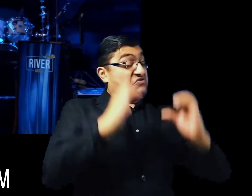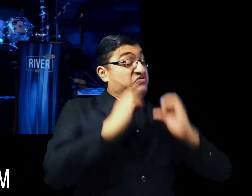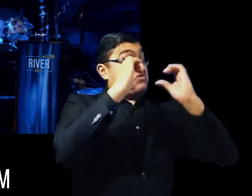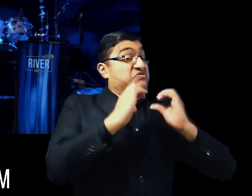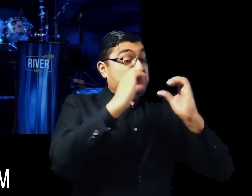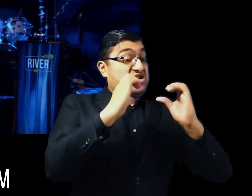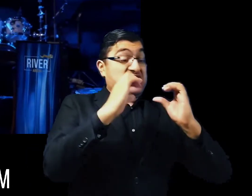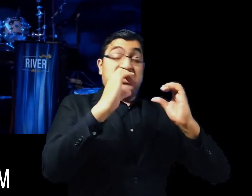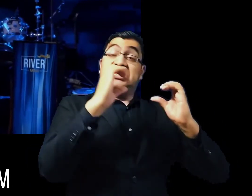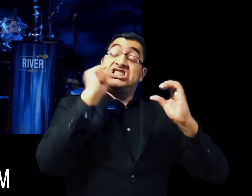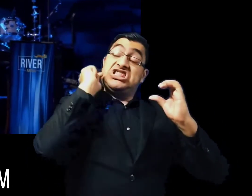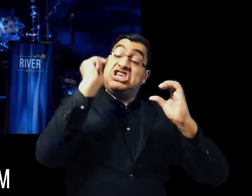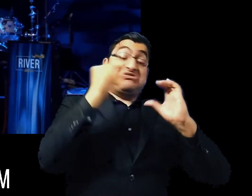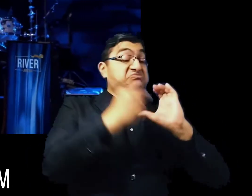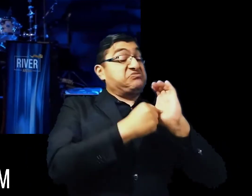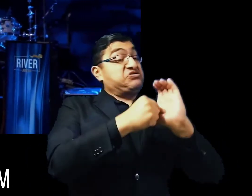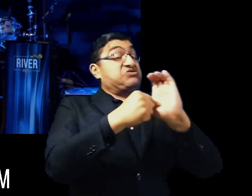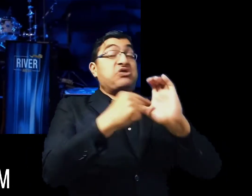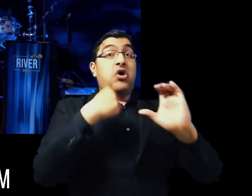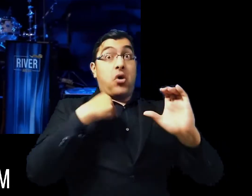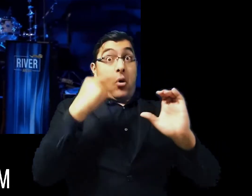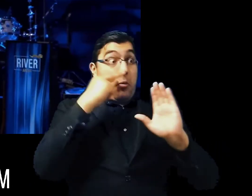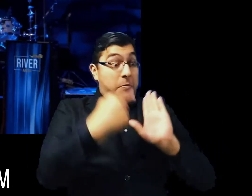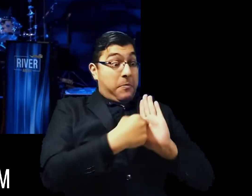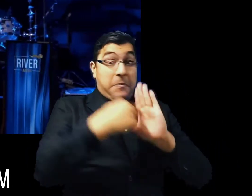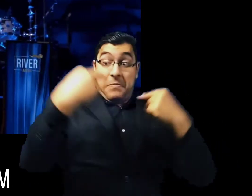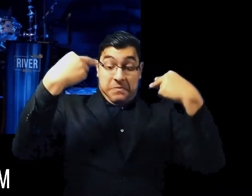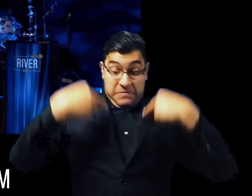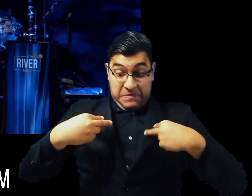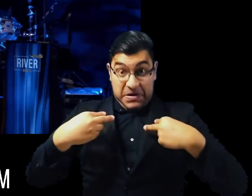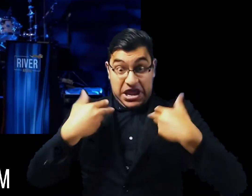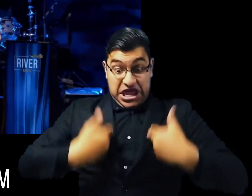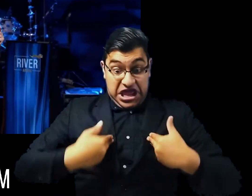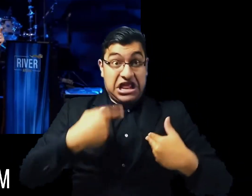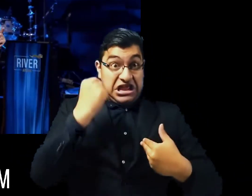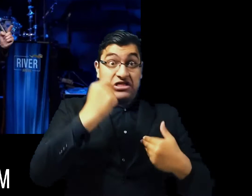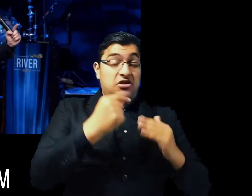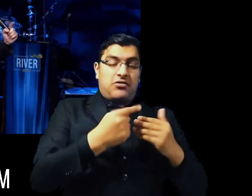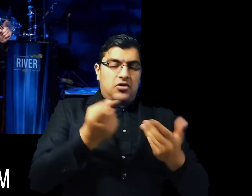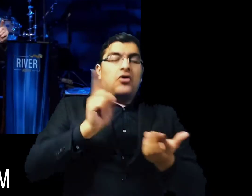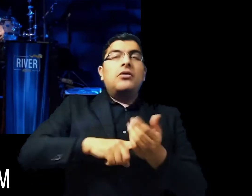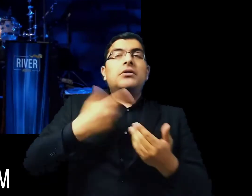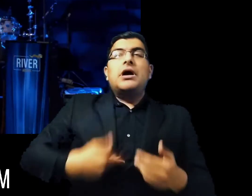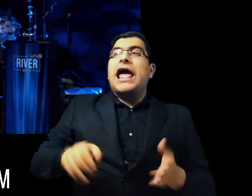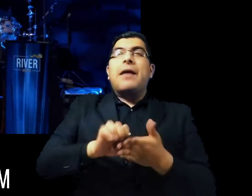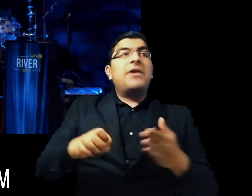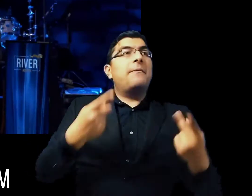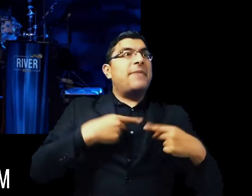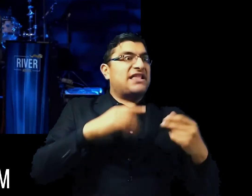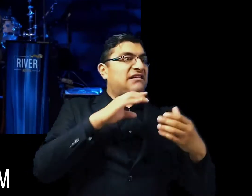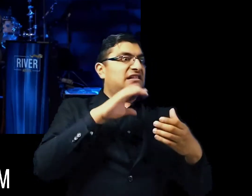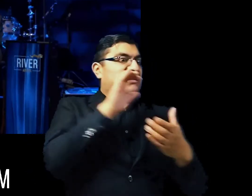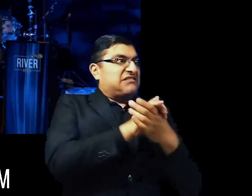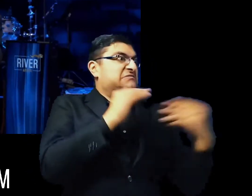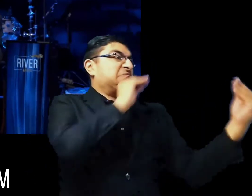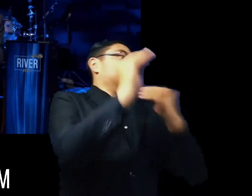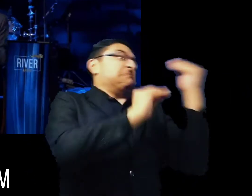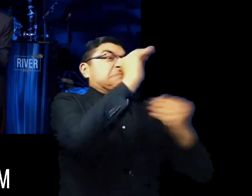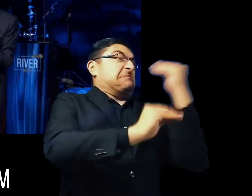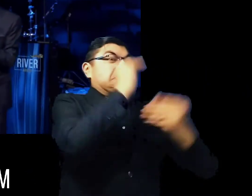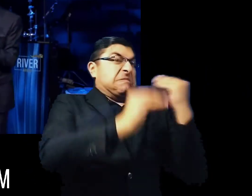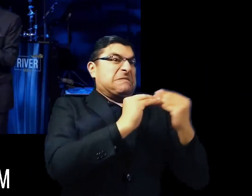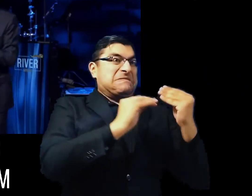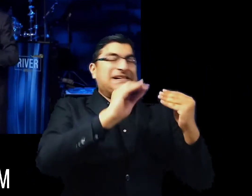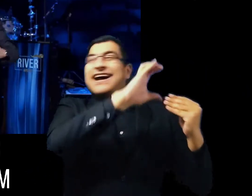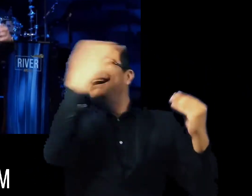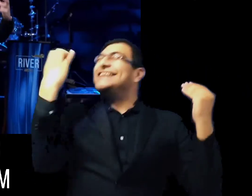que el testimonio es lo que se ve, no lo que son. Capaz que son parejas que se llevan como perro y gato, pero se